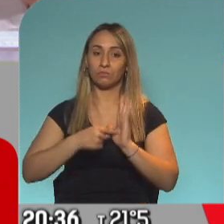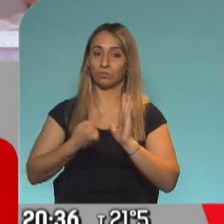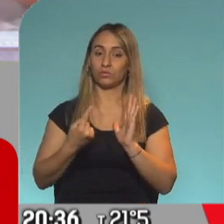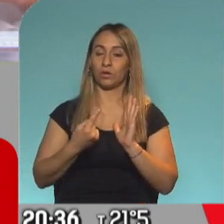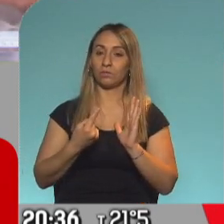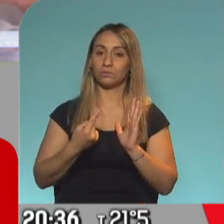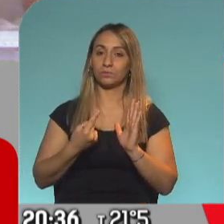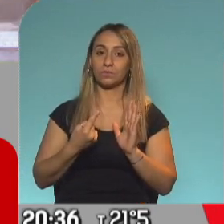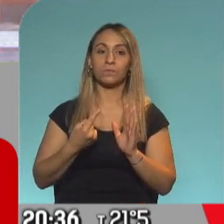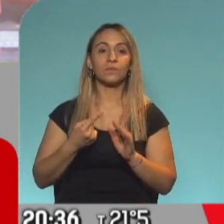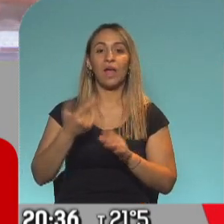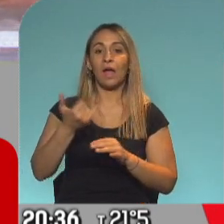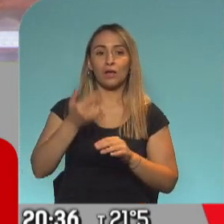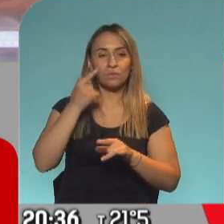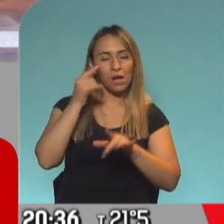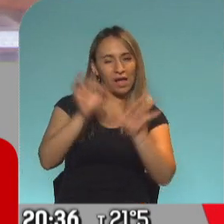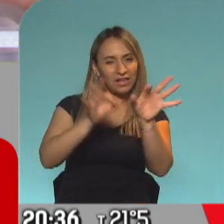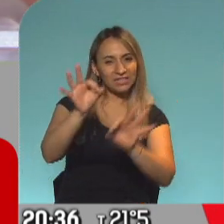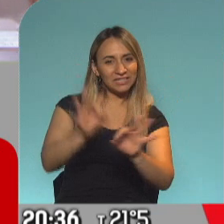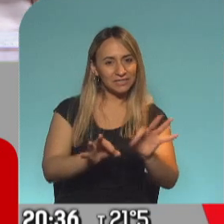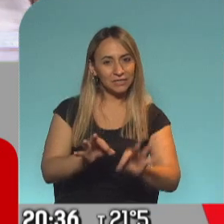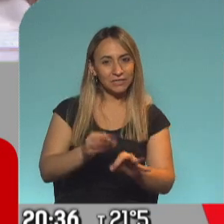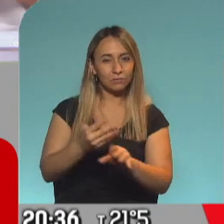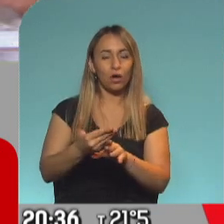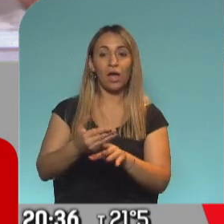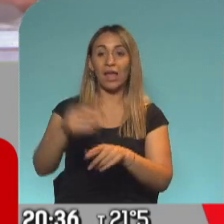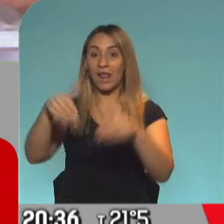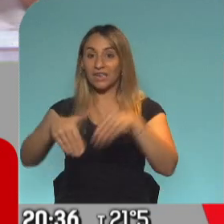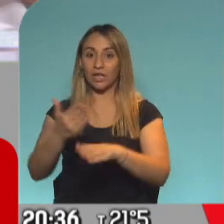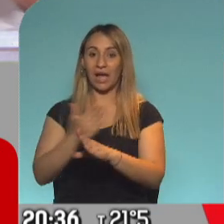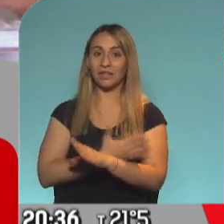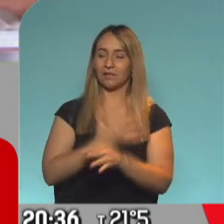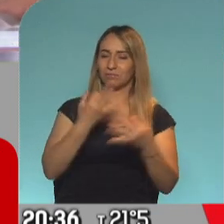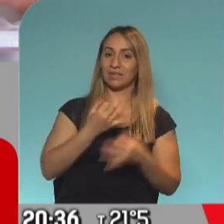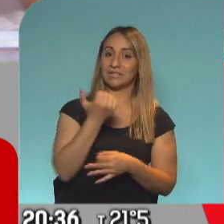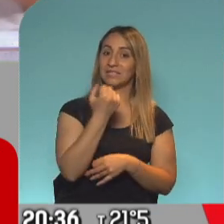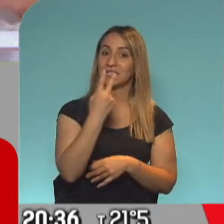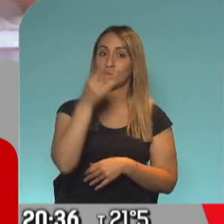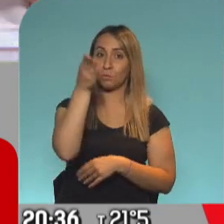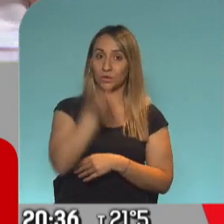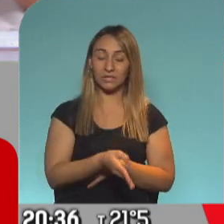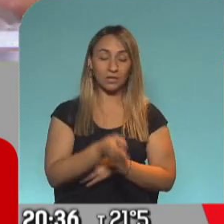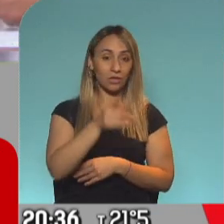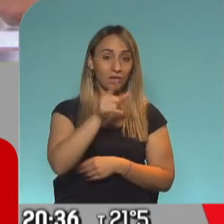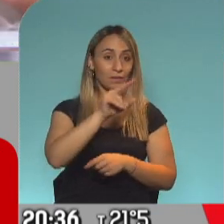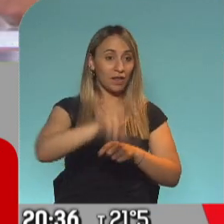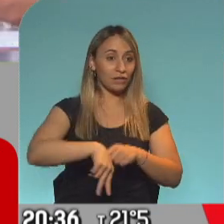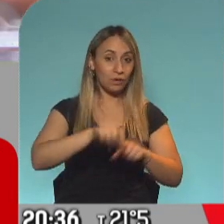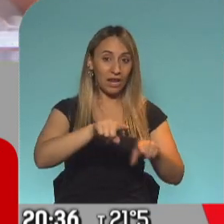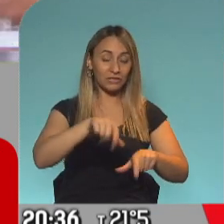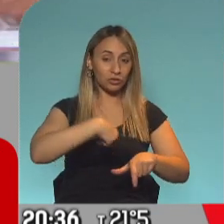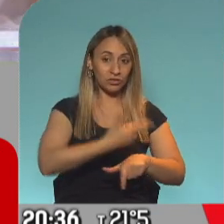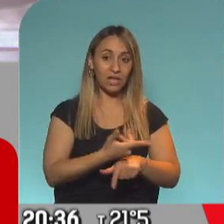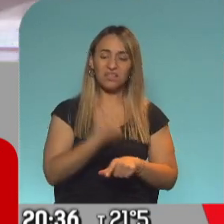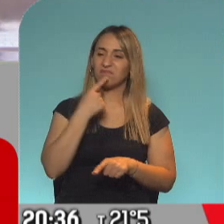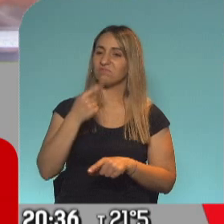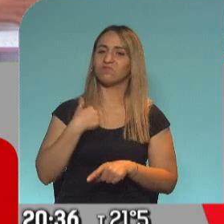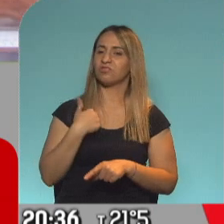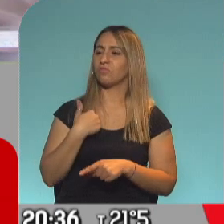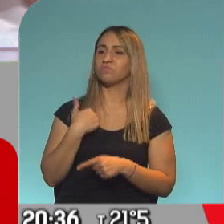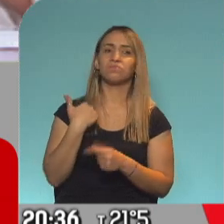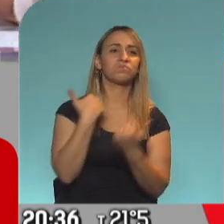las elecciones tal vez más despolitizadas y despolarizadas de la época. Recordemos que el chavismo